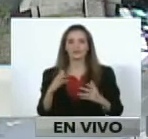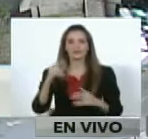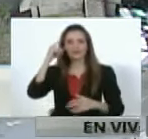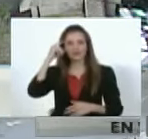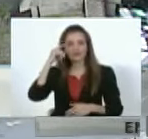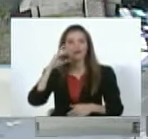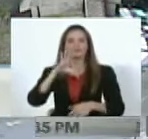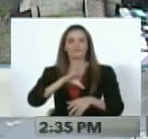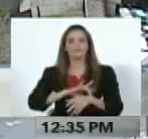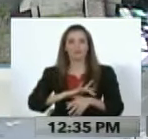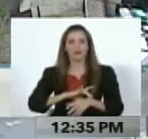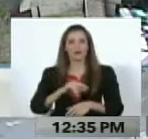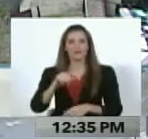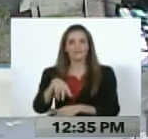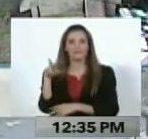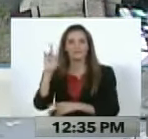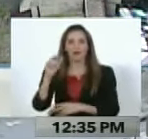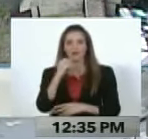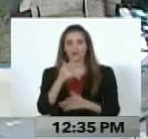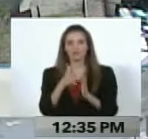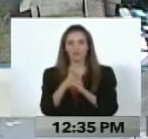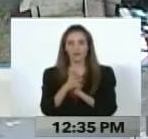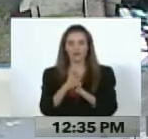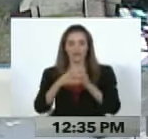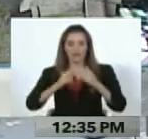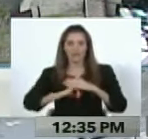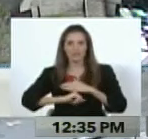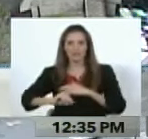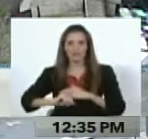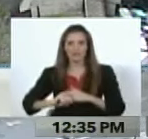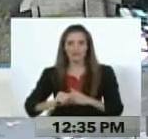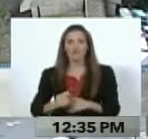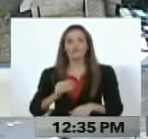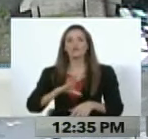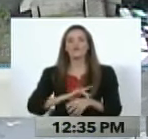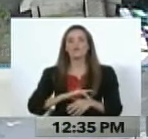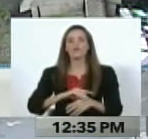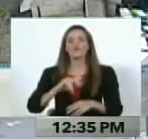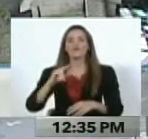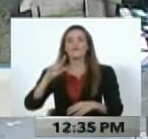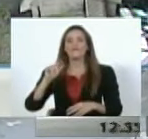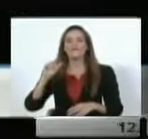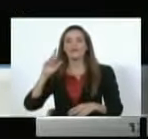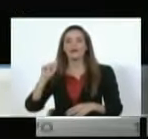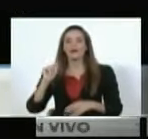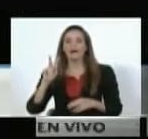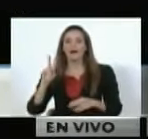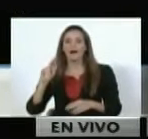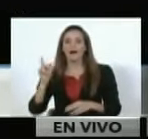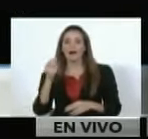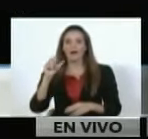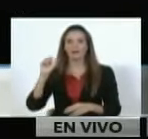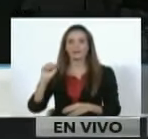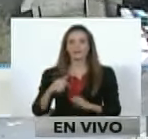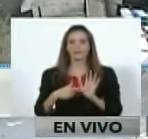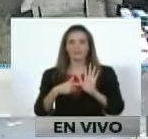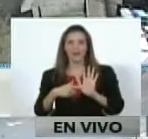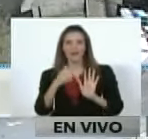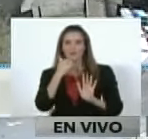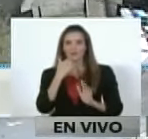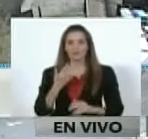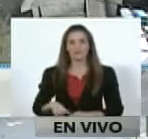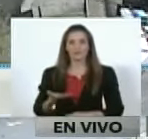Médico en Venezuela en homenaje al natalicio del doctor José María Vargas, ejemplo en el ejercicio de su profesión y en la